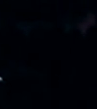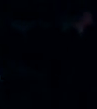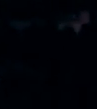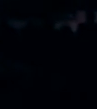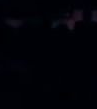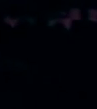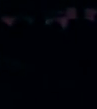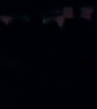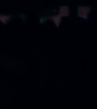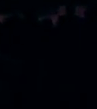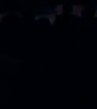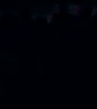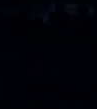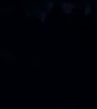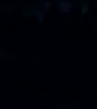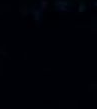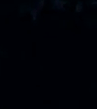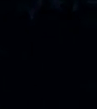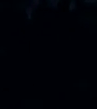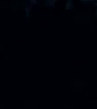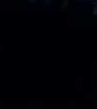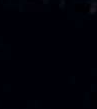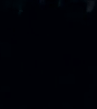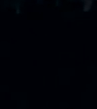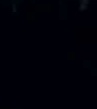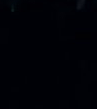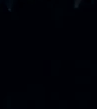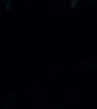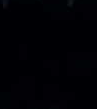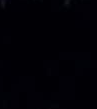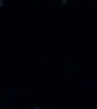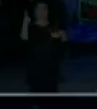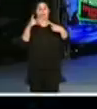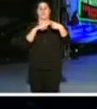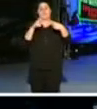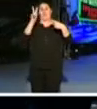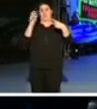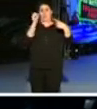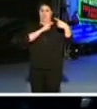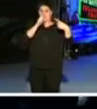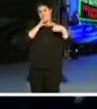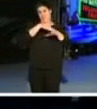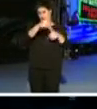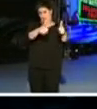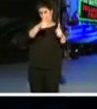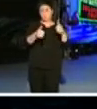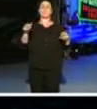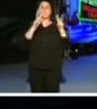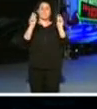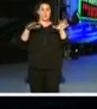un volumen, bueno, de que hay escenario. Bueno, vamos a escuchar al director cómo presenta su primer tema. Que ya por